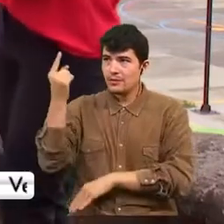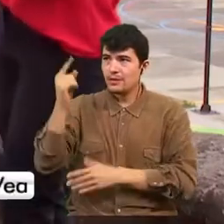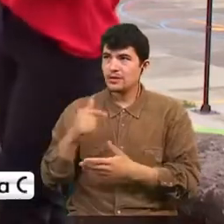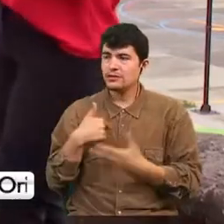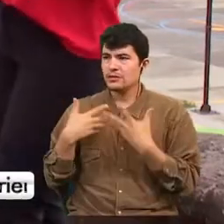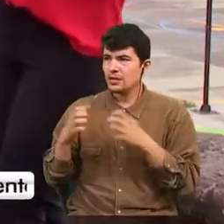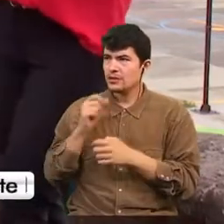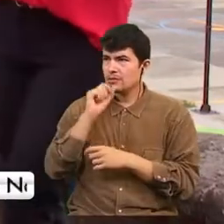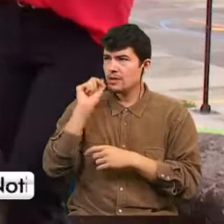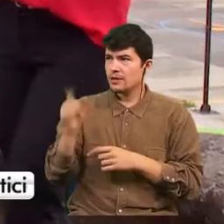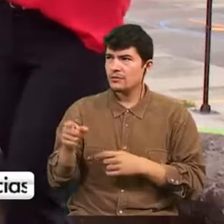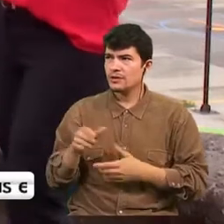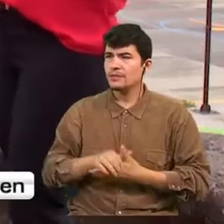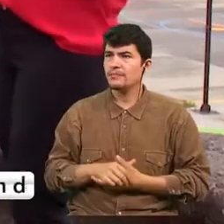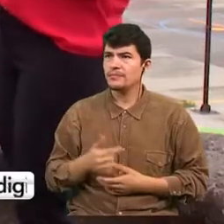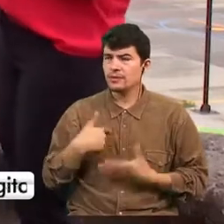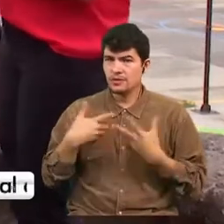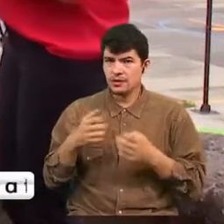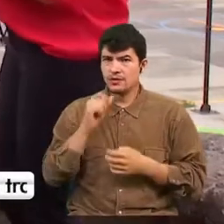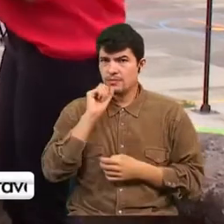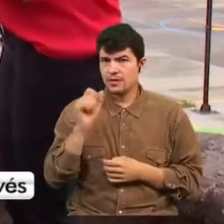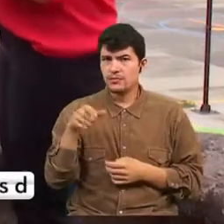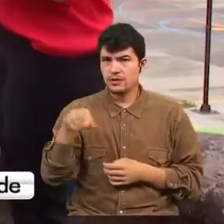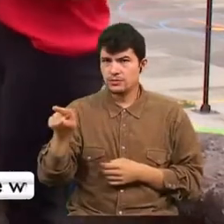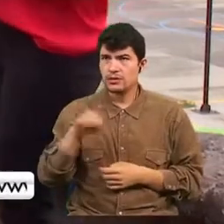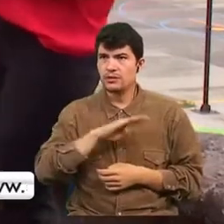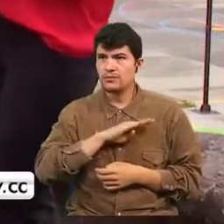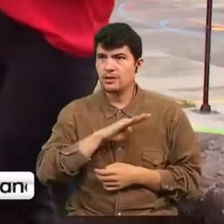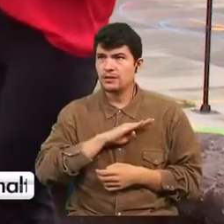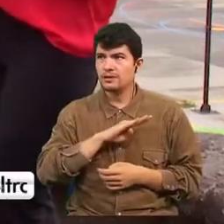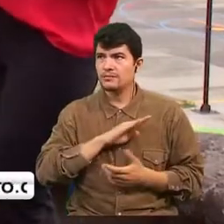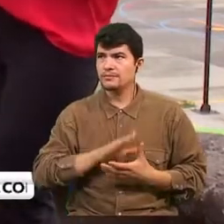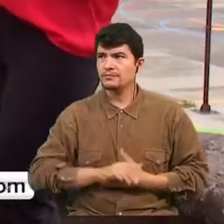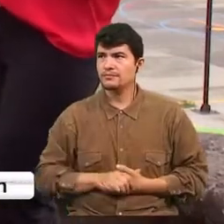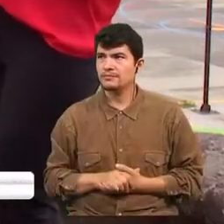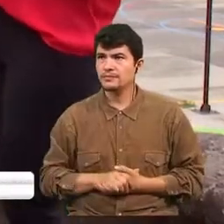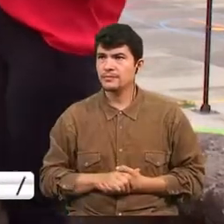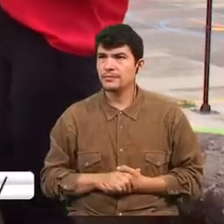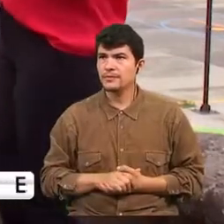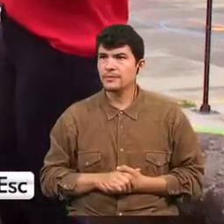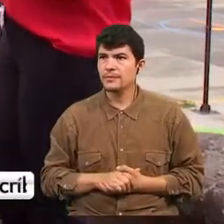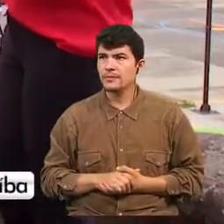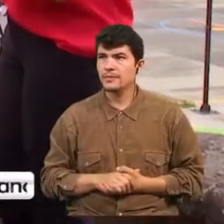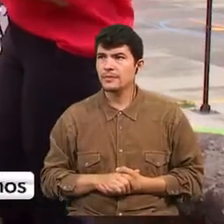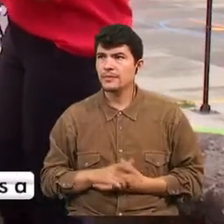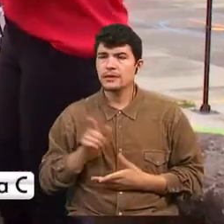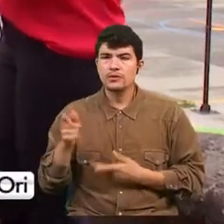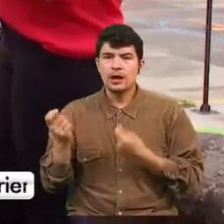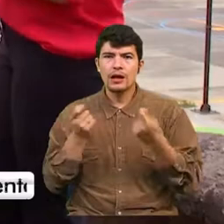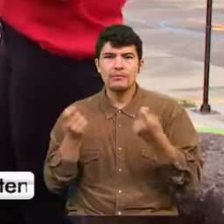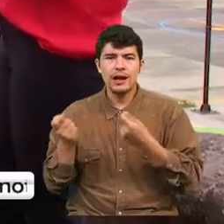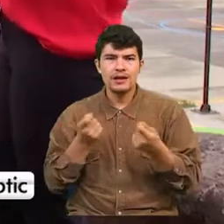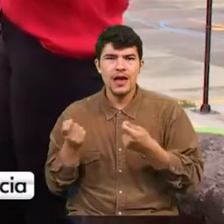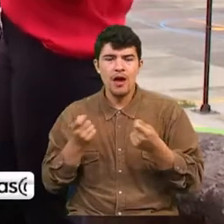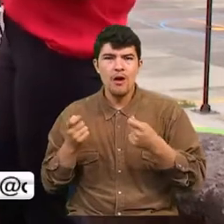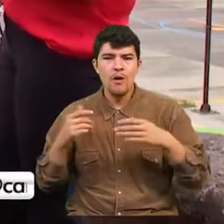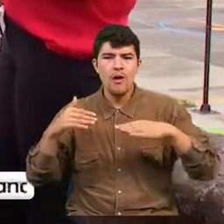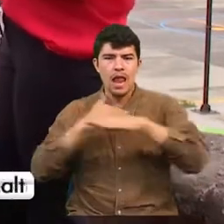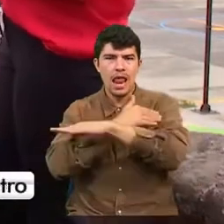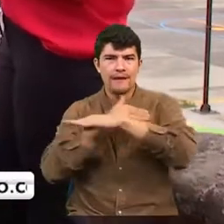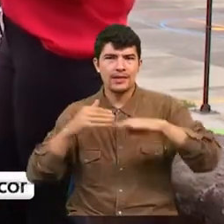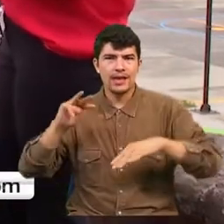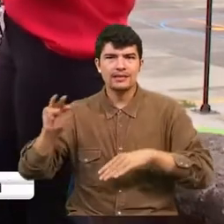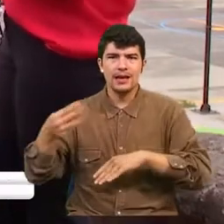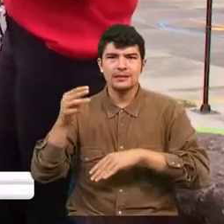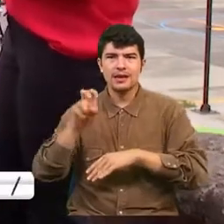una pregunta puntual al alcalde de Puente Nacional, precisamente, y es el manejo de las vías terciarias, la inversión también